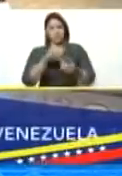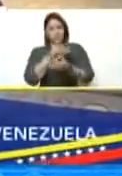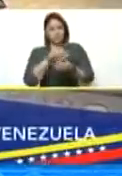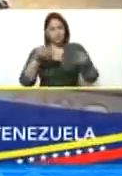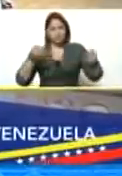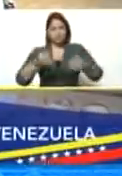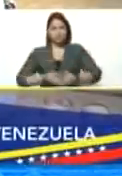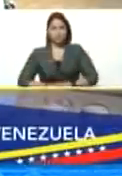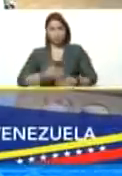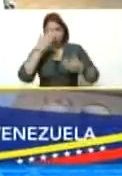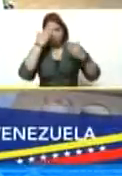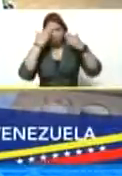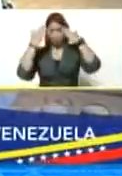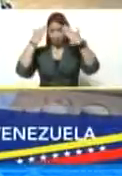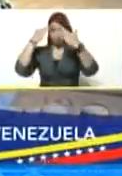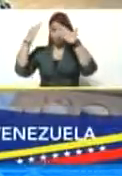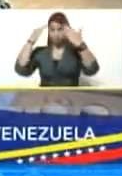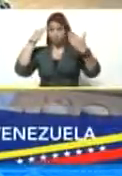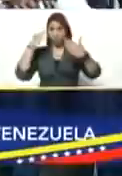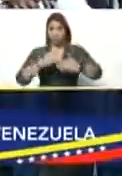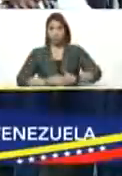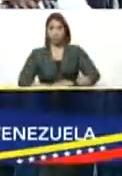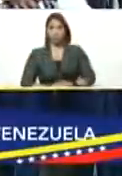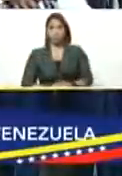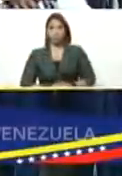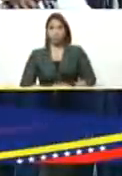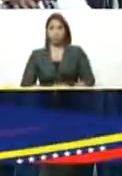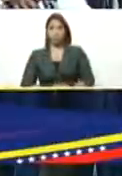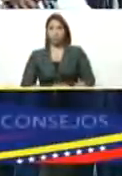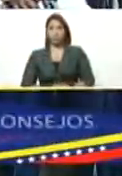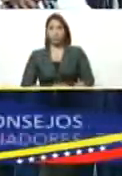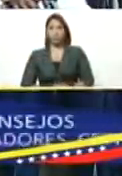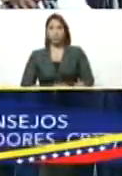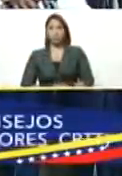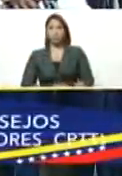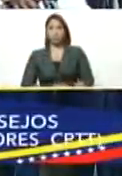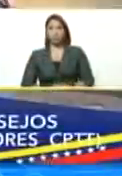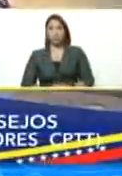Excelente. Bueno, mi saludo a la siembra del cantor.